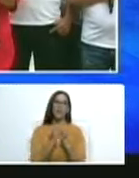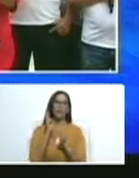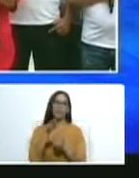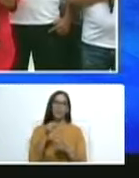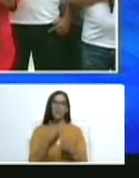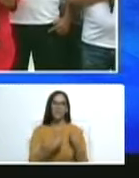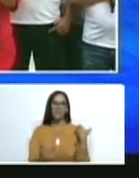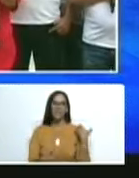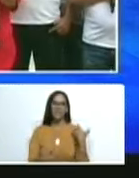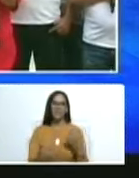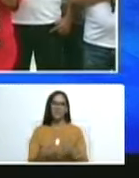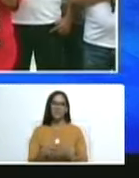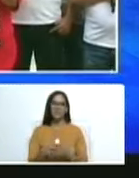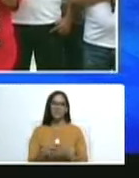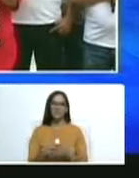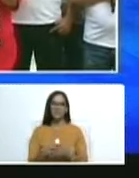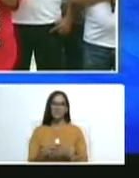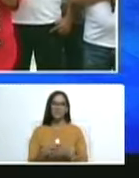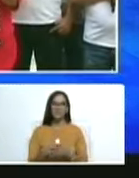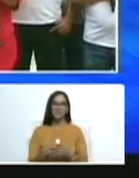presidente.